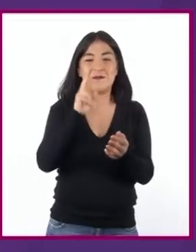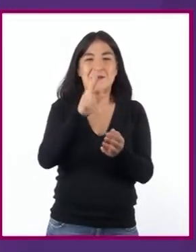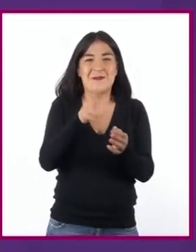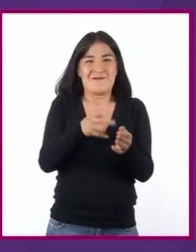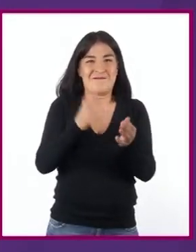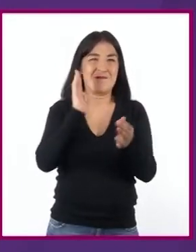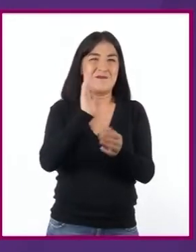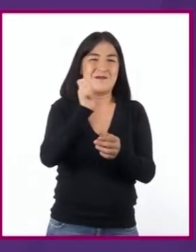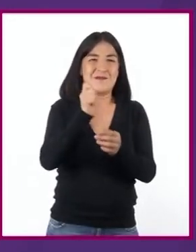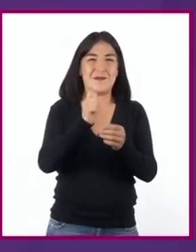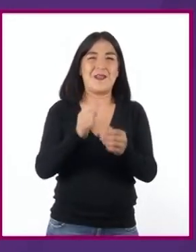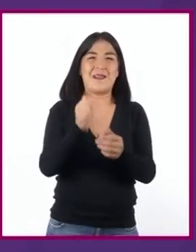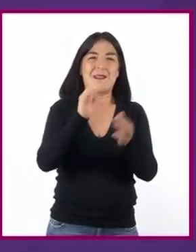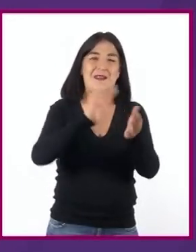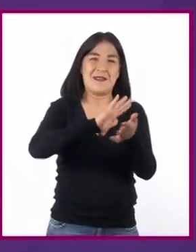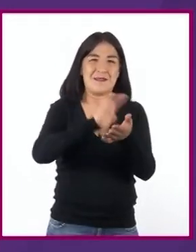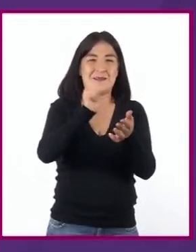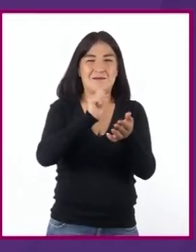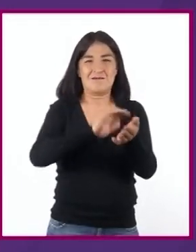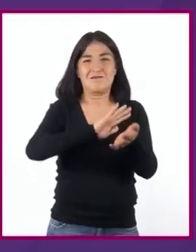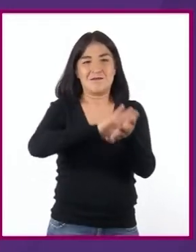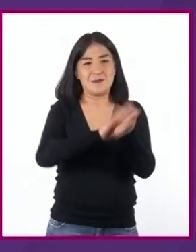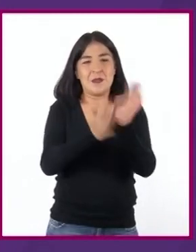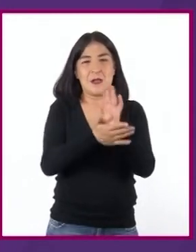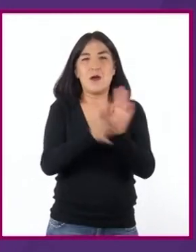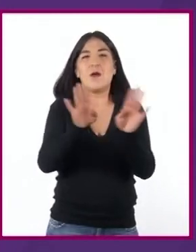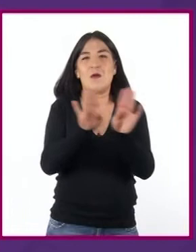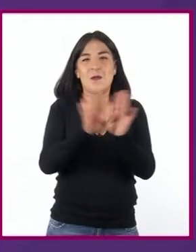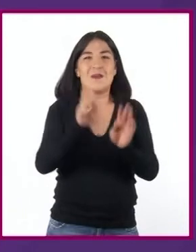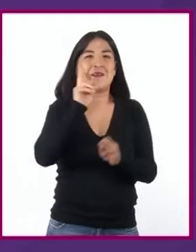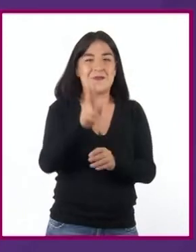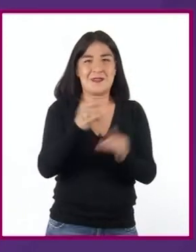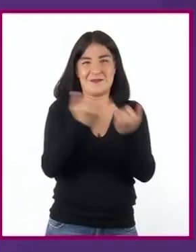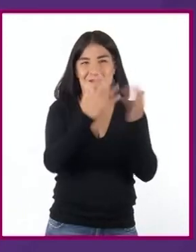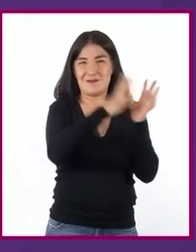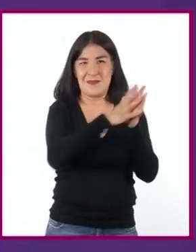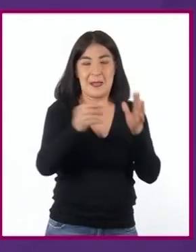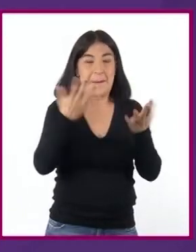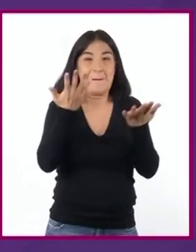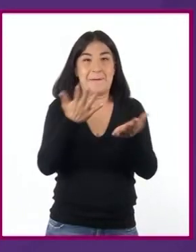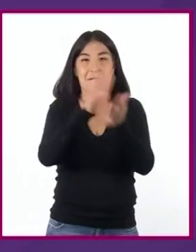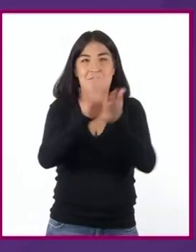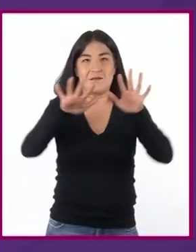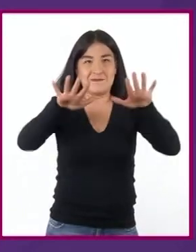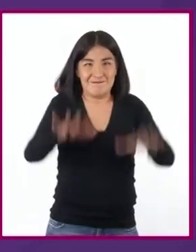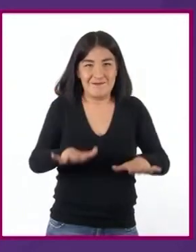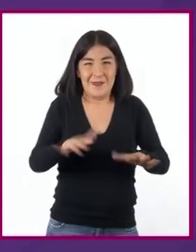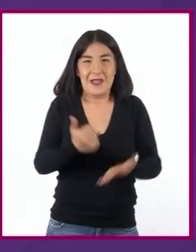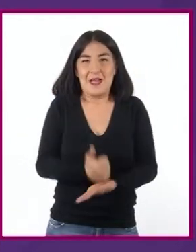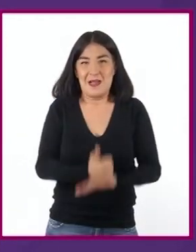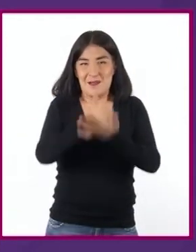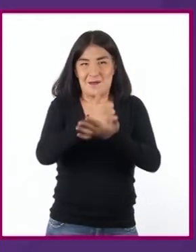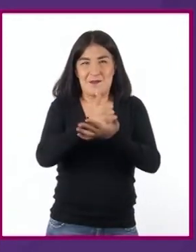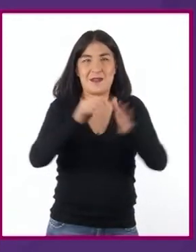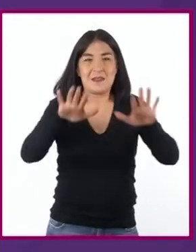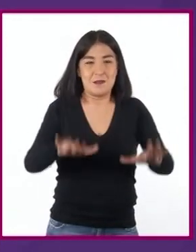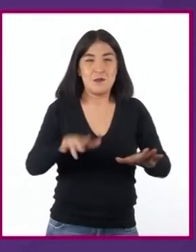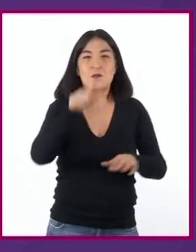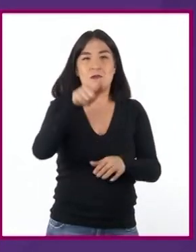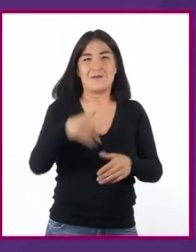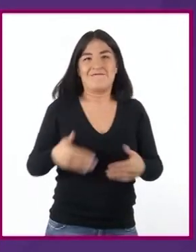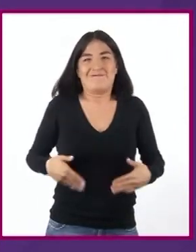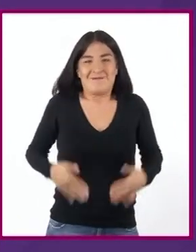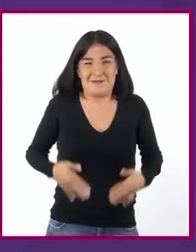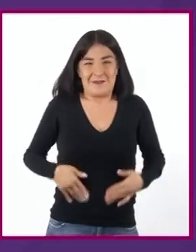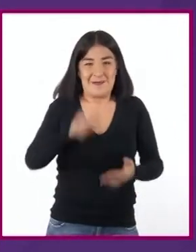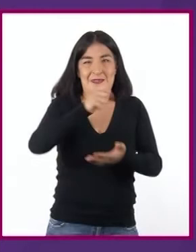glúteos, hacia la parte externa de glúteos. Apoyas tus brazos y palmas en el piso. Elevas la